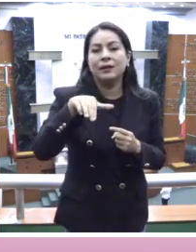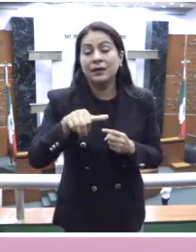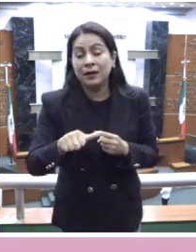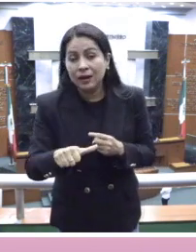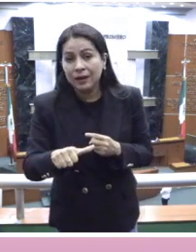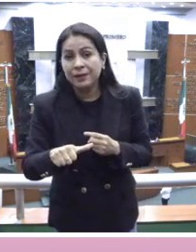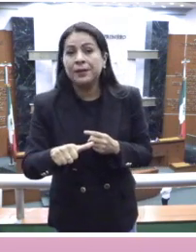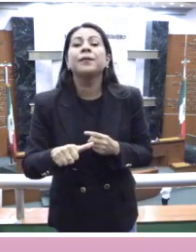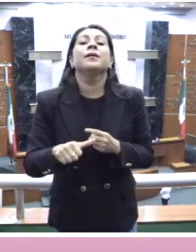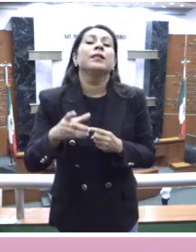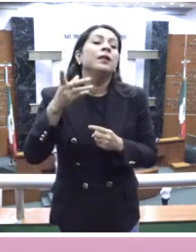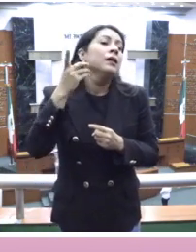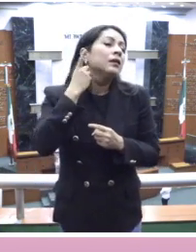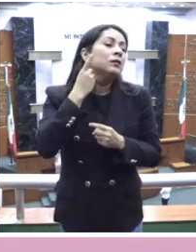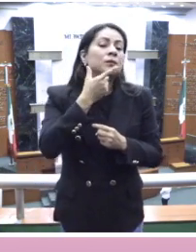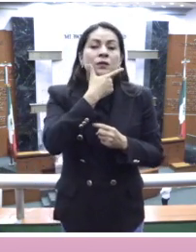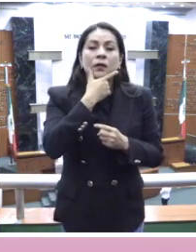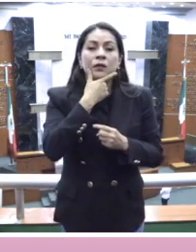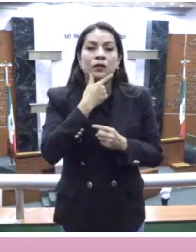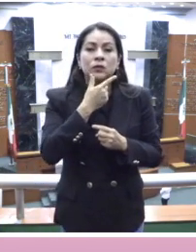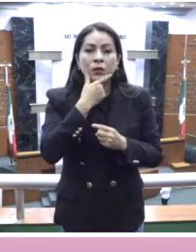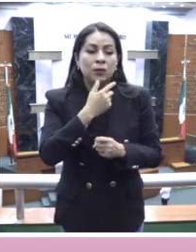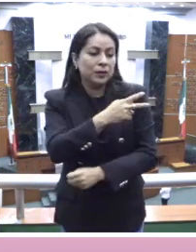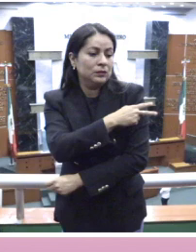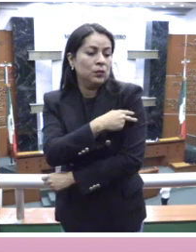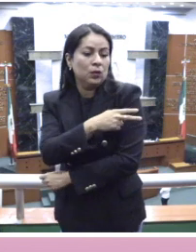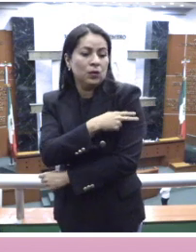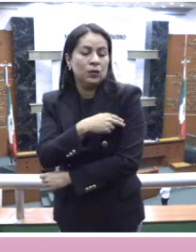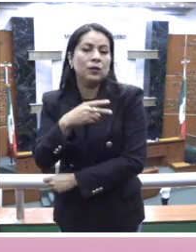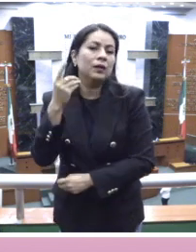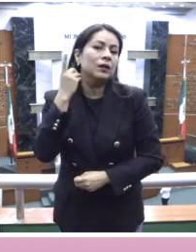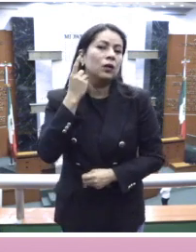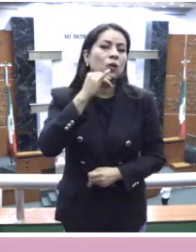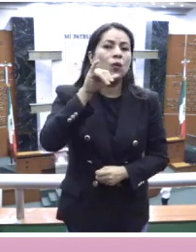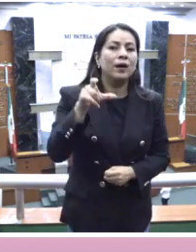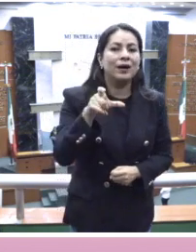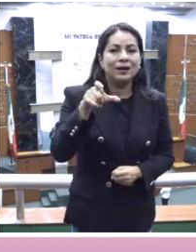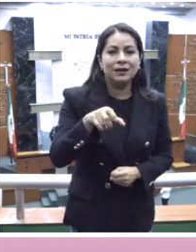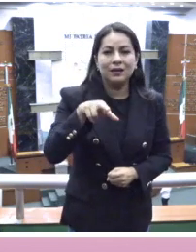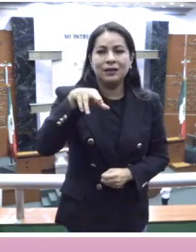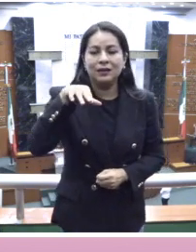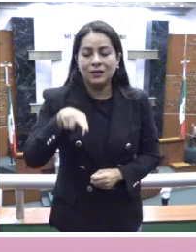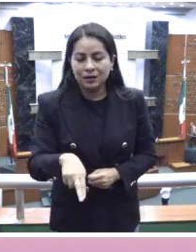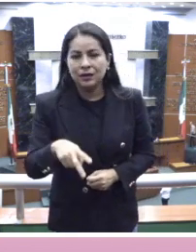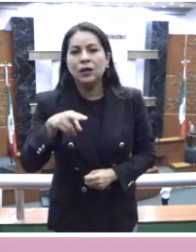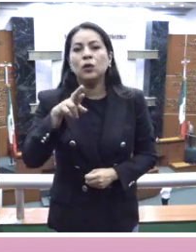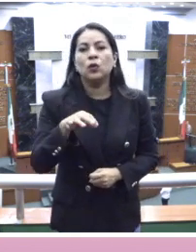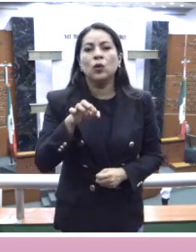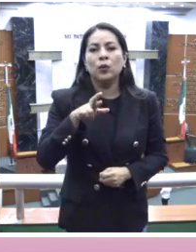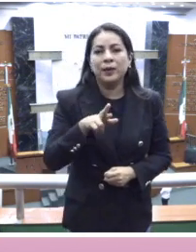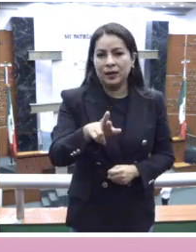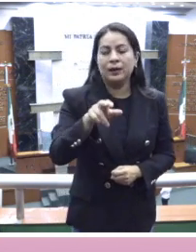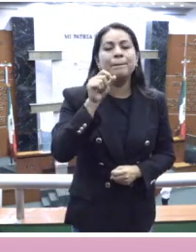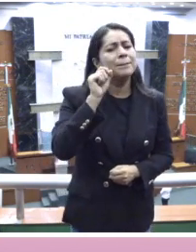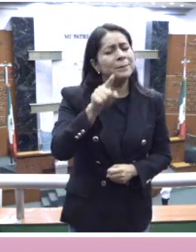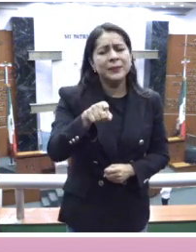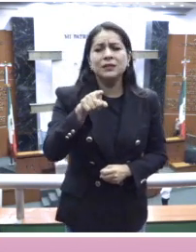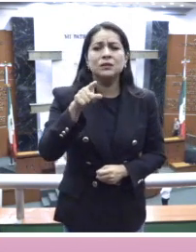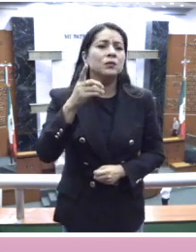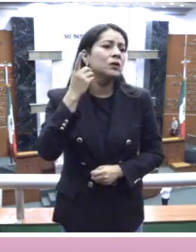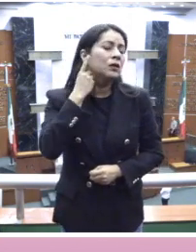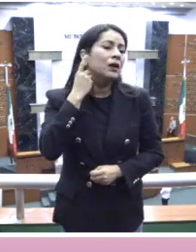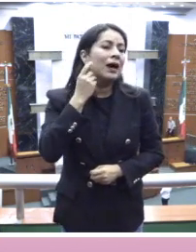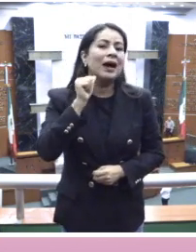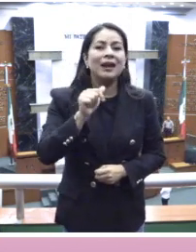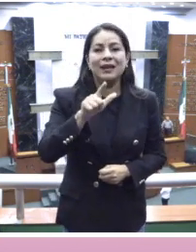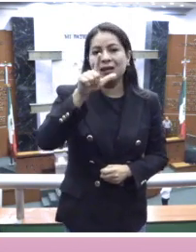Pilar Vadillo, de los diputados vocales, el diputado Joaquín Vadillo, el diputado Robert Uriostegui y por supuesto el